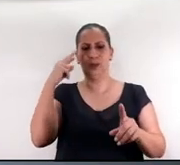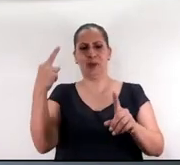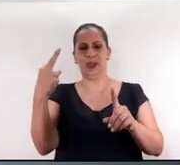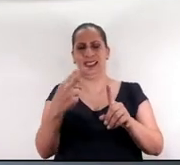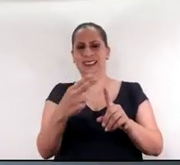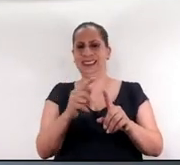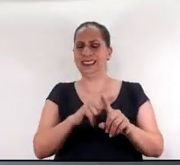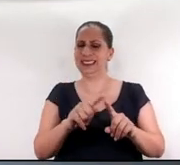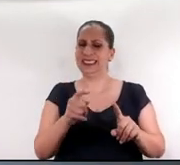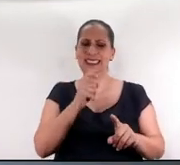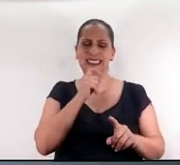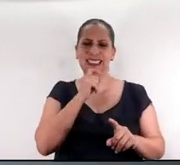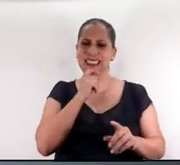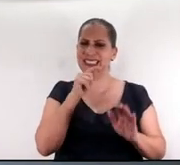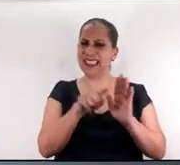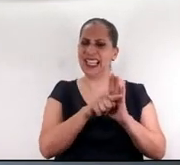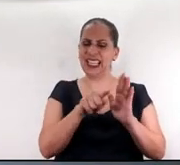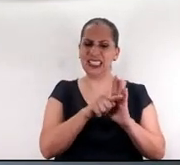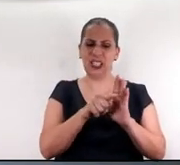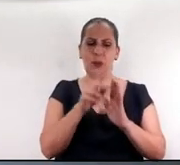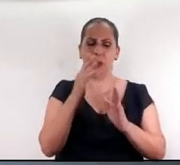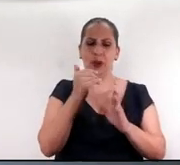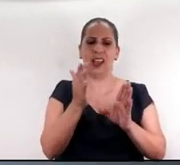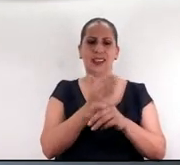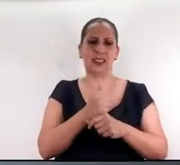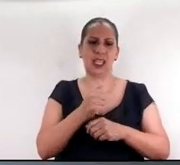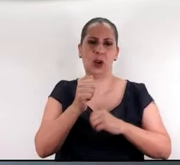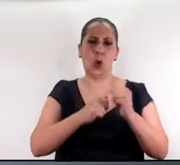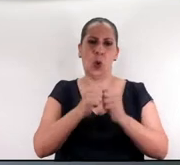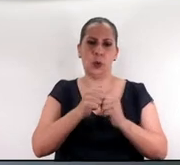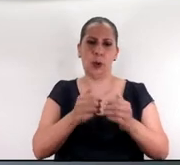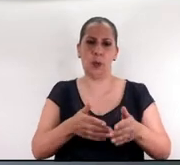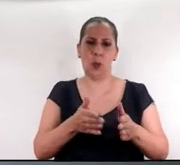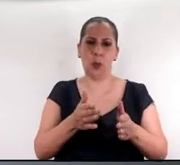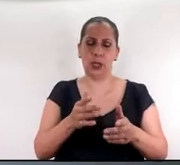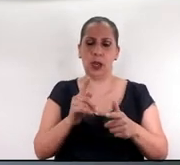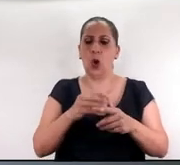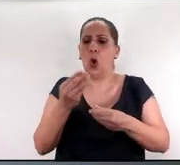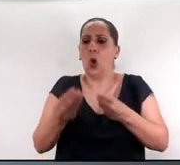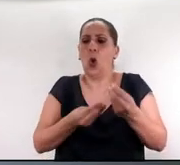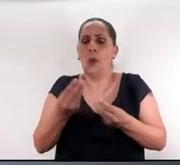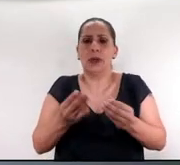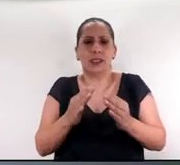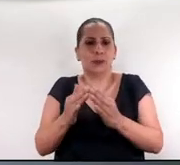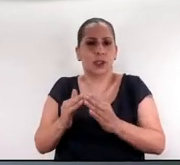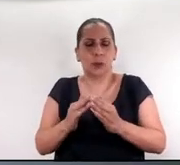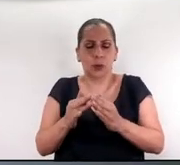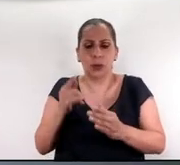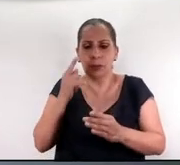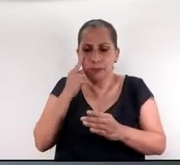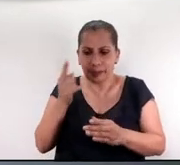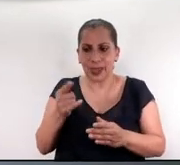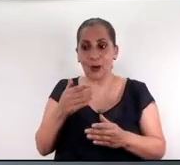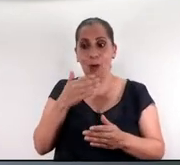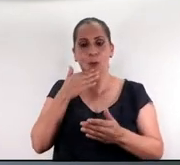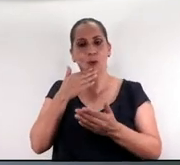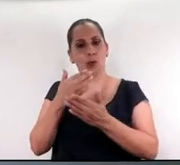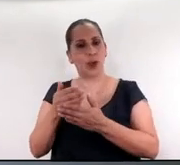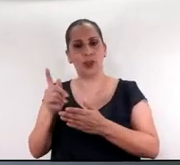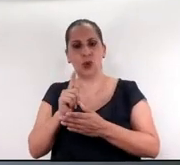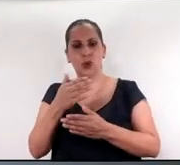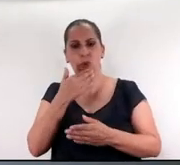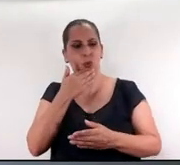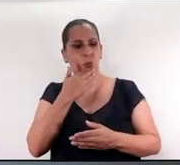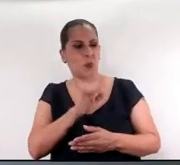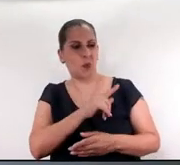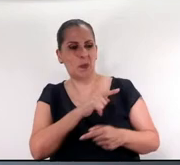existe sobre la figura de la concesión de obra pública? ¿Cómo hacer para que la población la vea como una aliada y no como una enemiga,